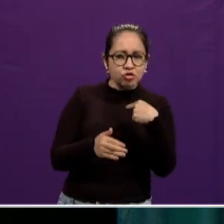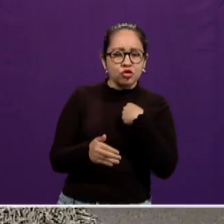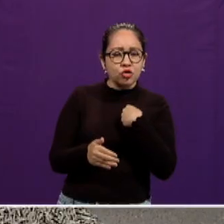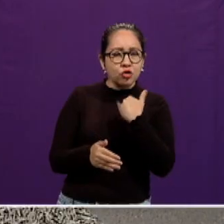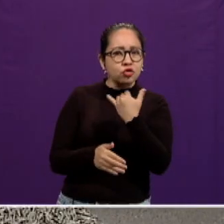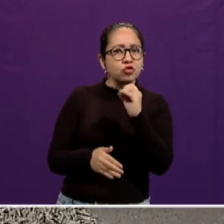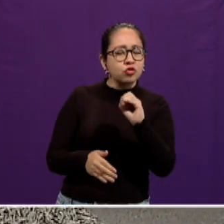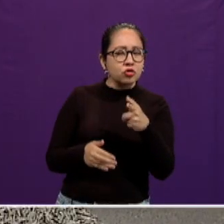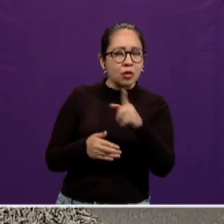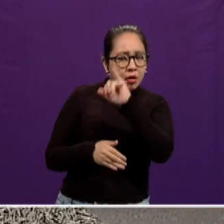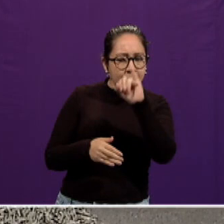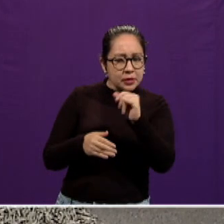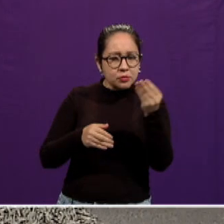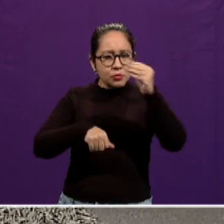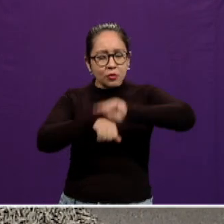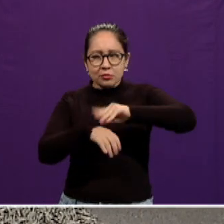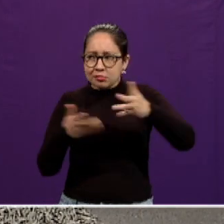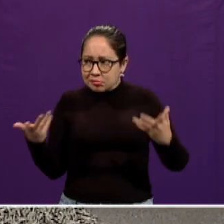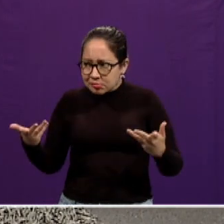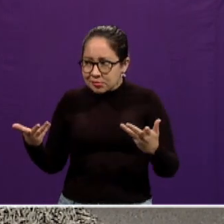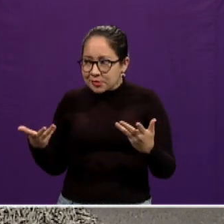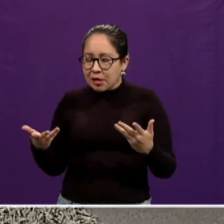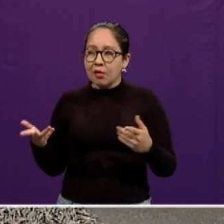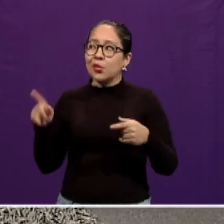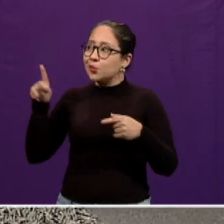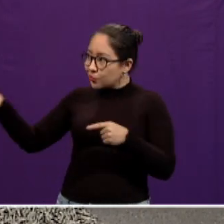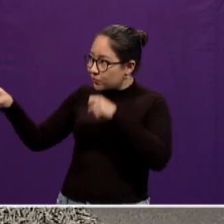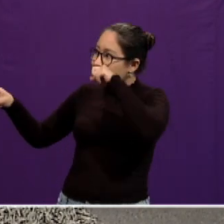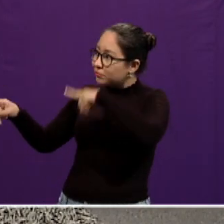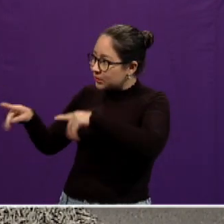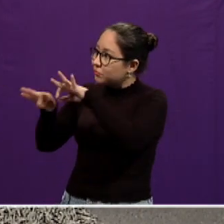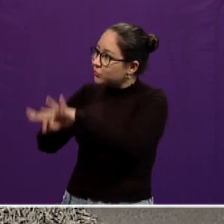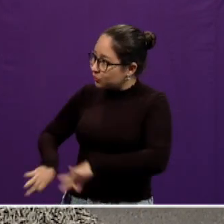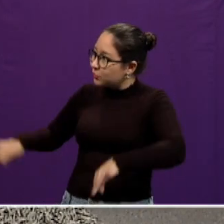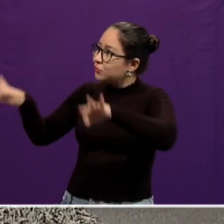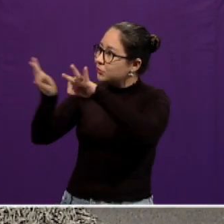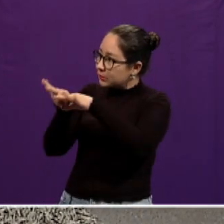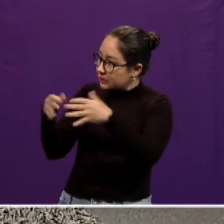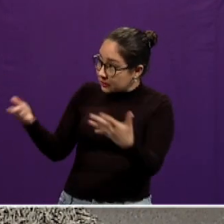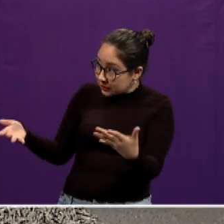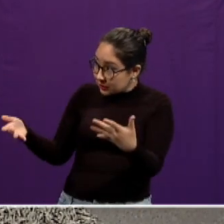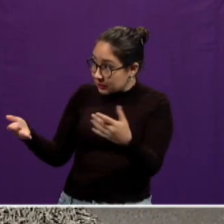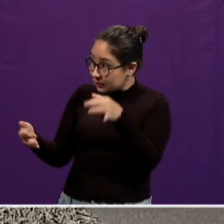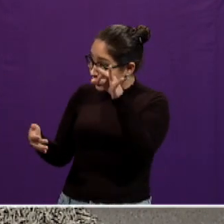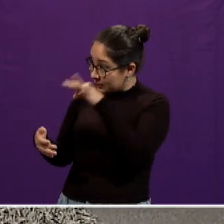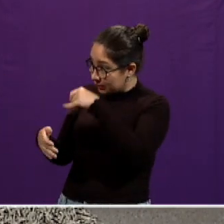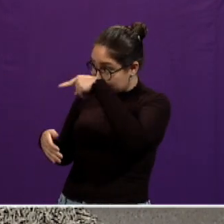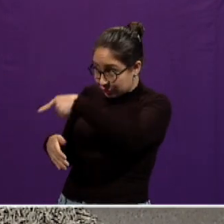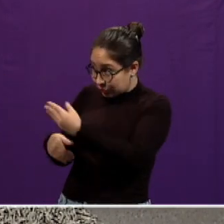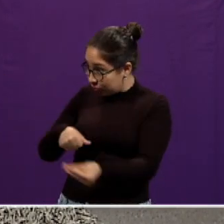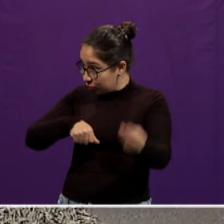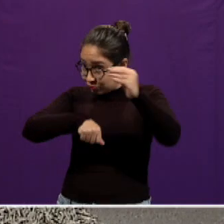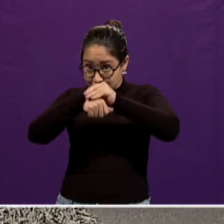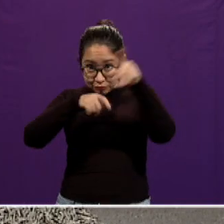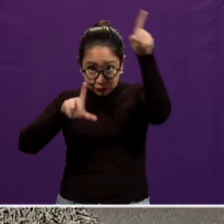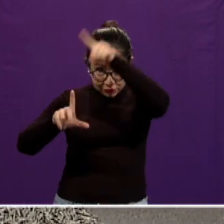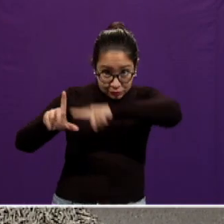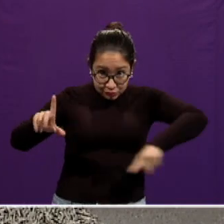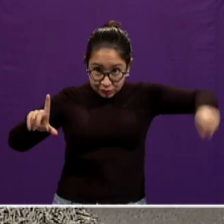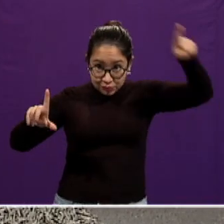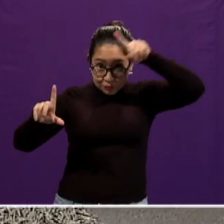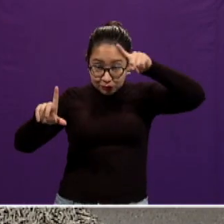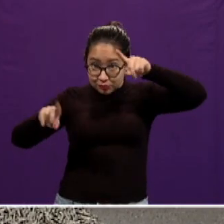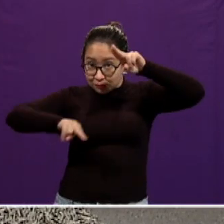Entonces es ahí donde empezamos a trabajar que tú también eres importante. Si tú no te pones en esa gráfica de pastel o en ese